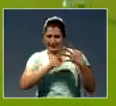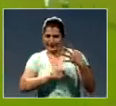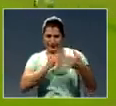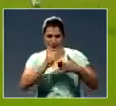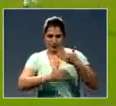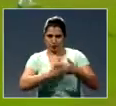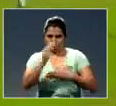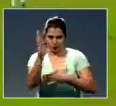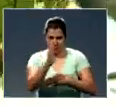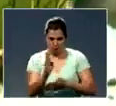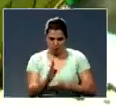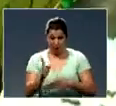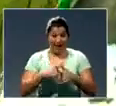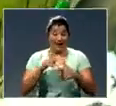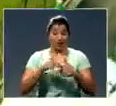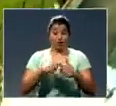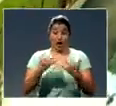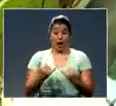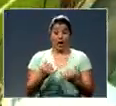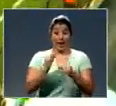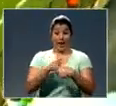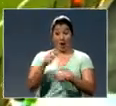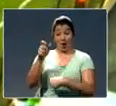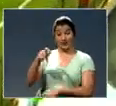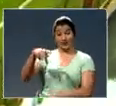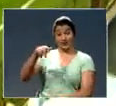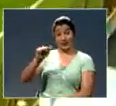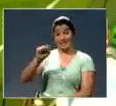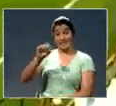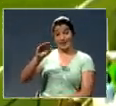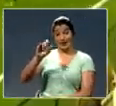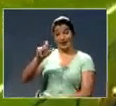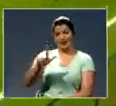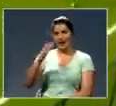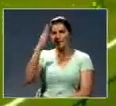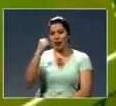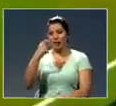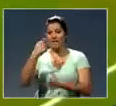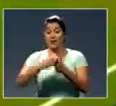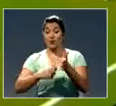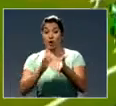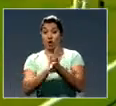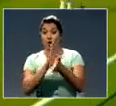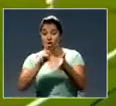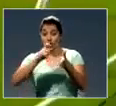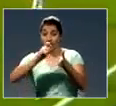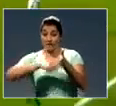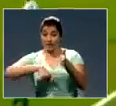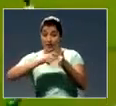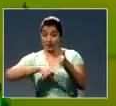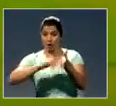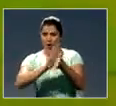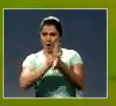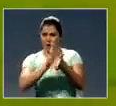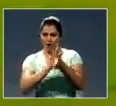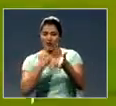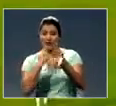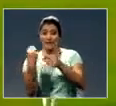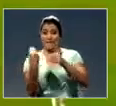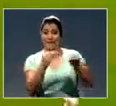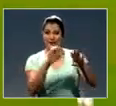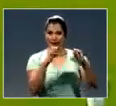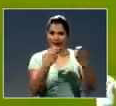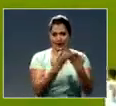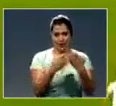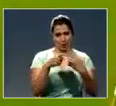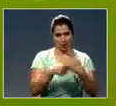lo que está haciendo el señor Pascal al firmar documentos vendiendo el equipo, los cuales tenemos nosotros, es una estafa, por eso